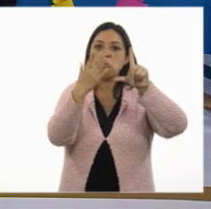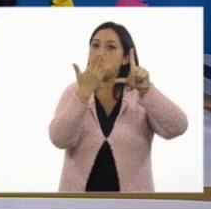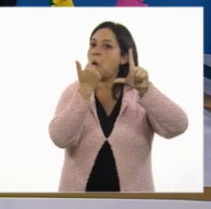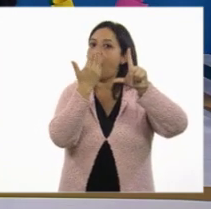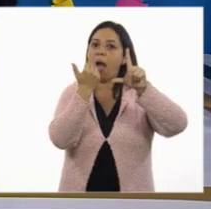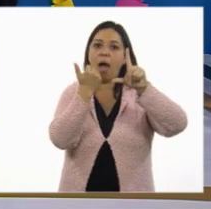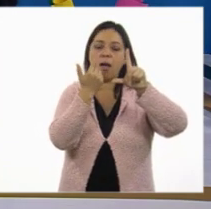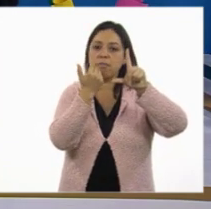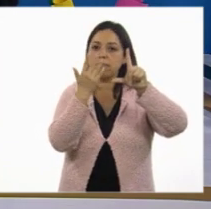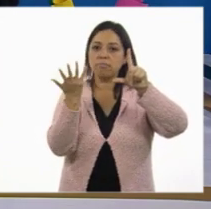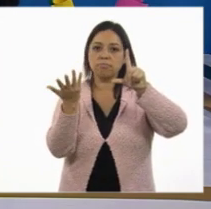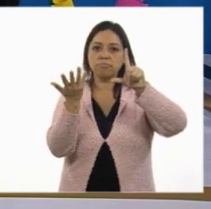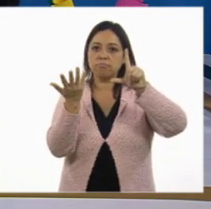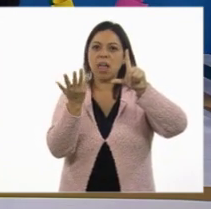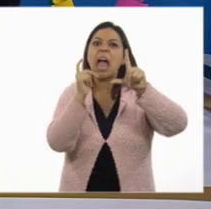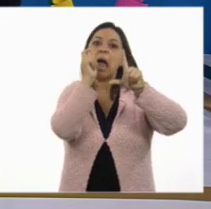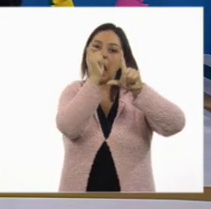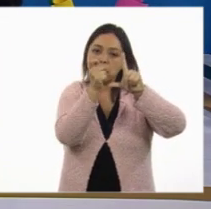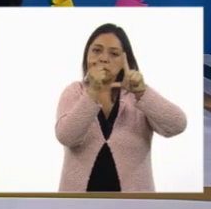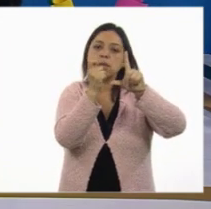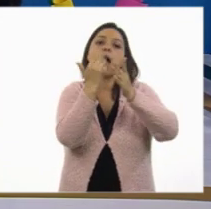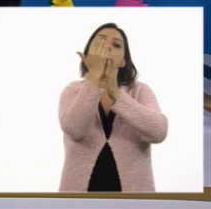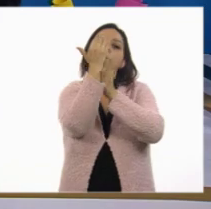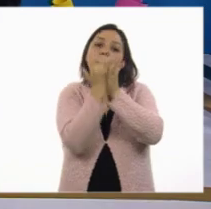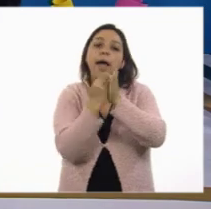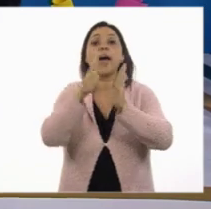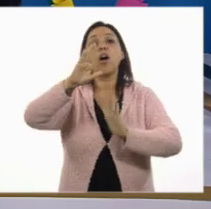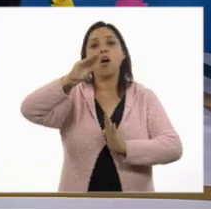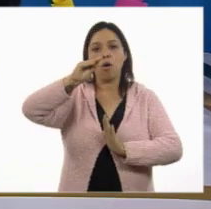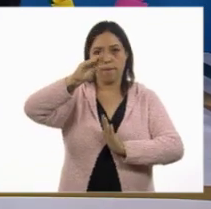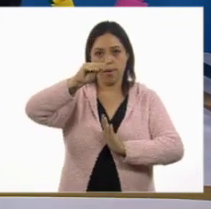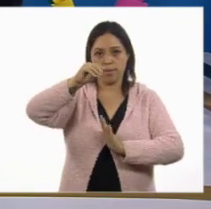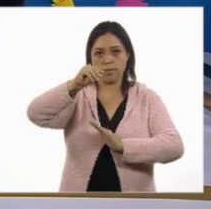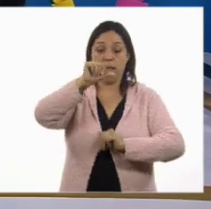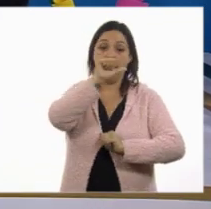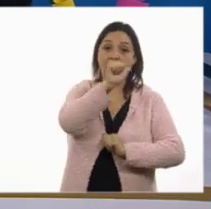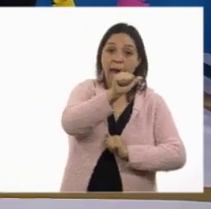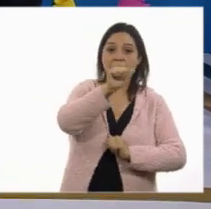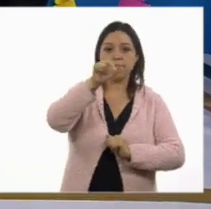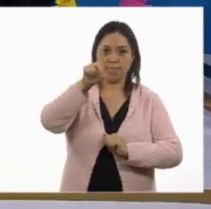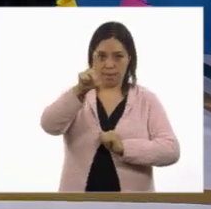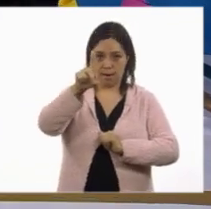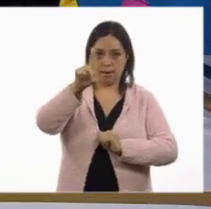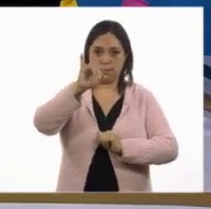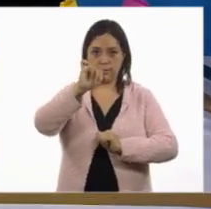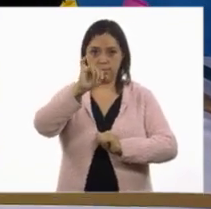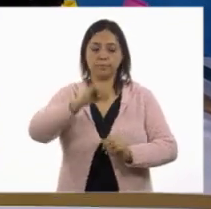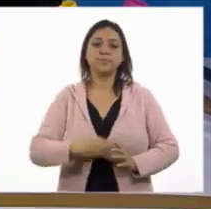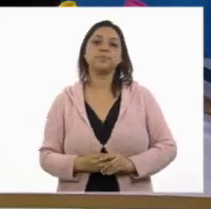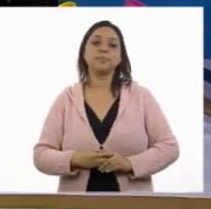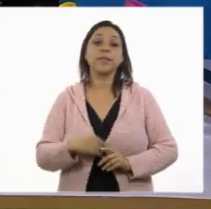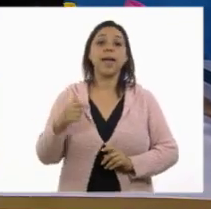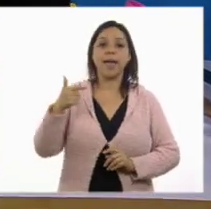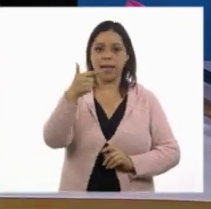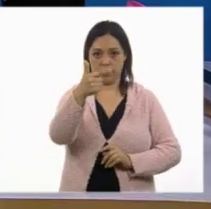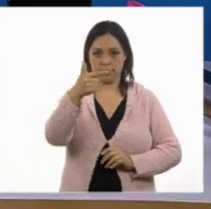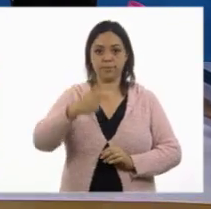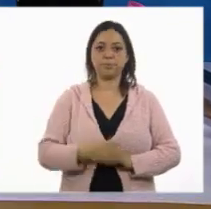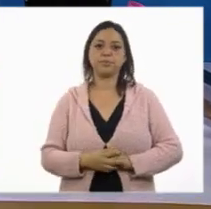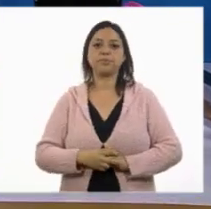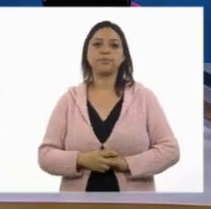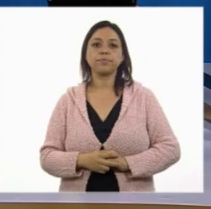mide menos de 90 grados. Sería la A, la D. Tengo aquí la G. Muy bien,